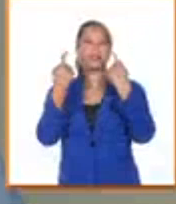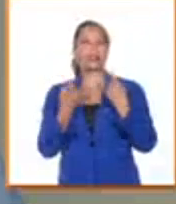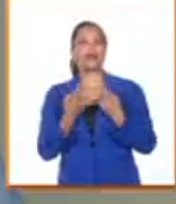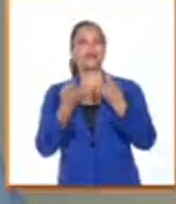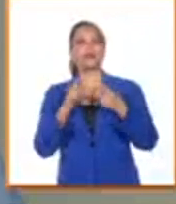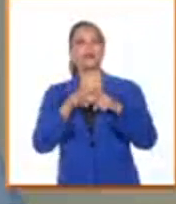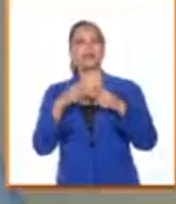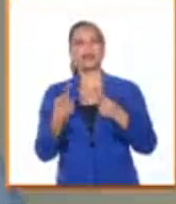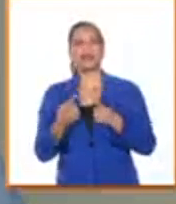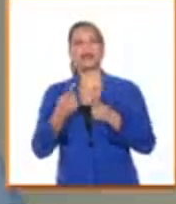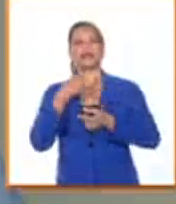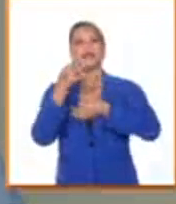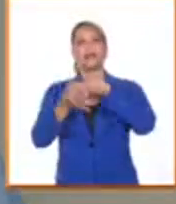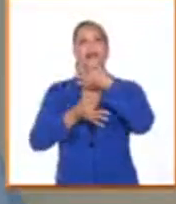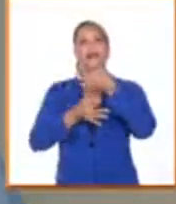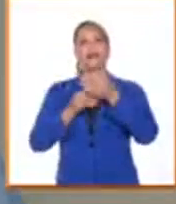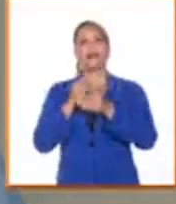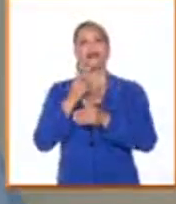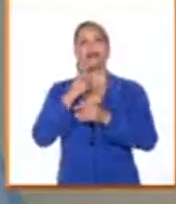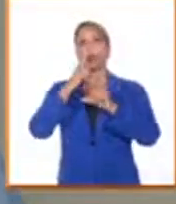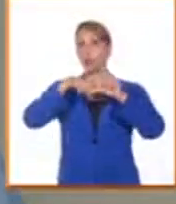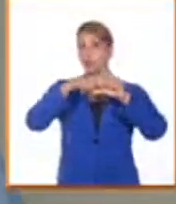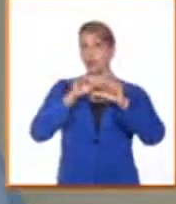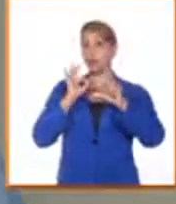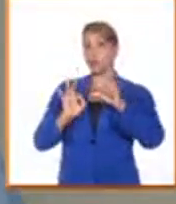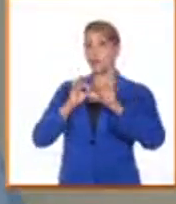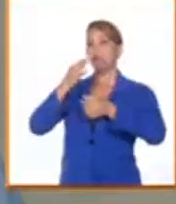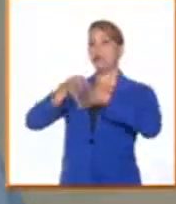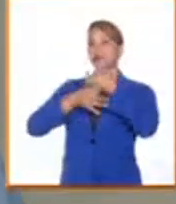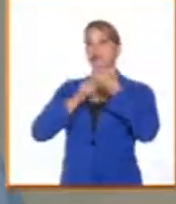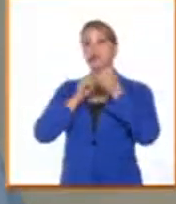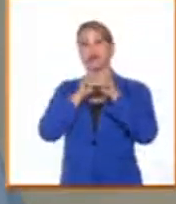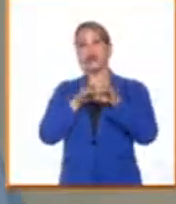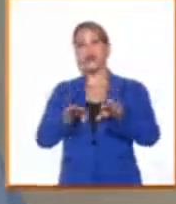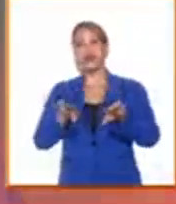de proyectar esos contenidos en